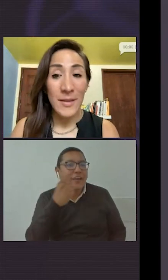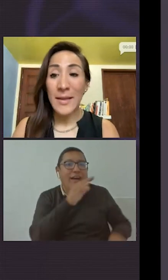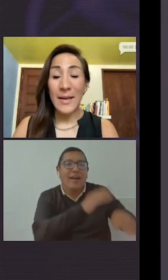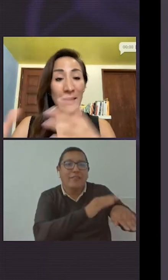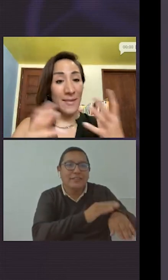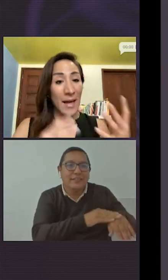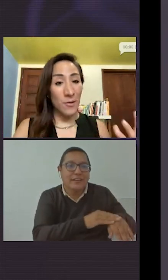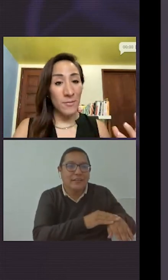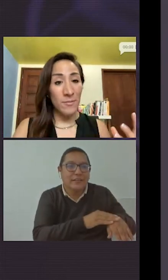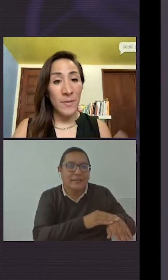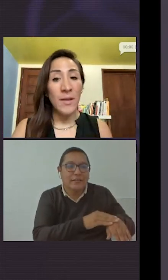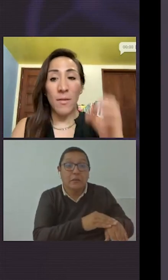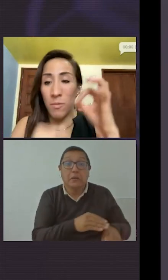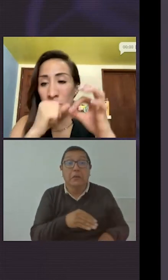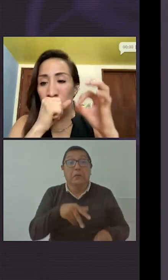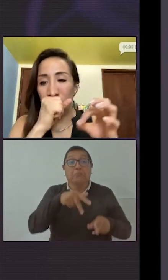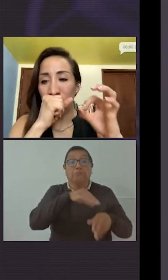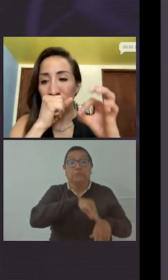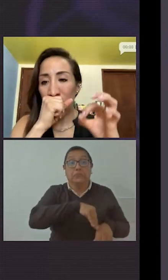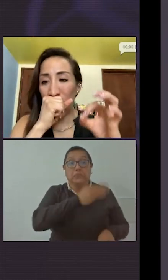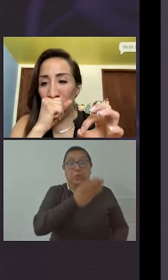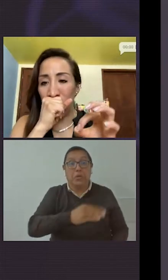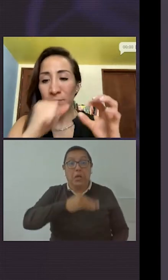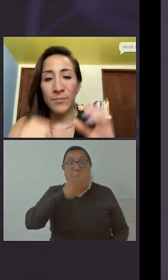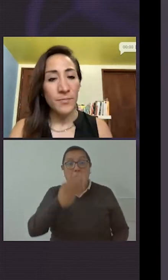hicieron? Regresaron.